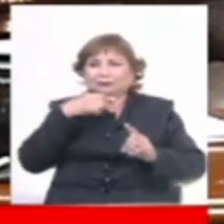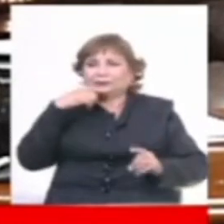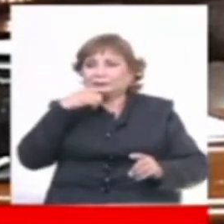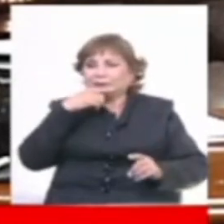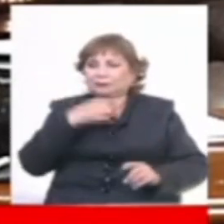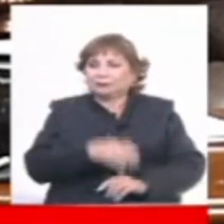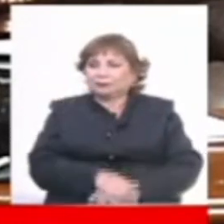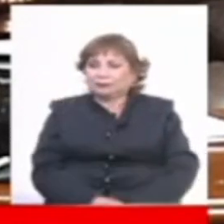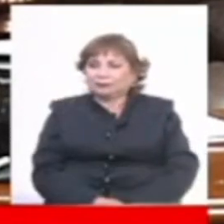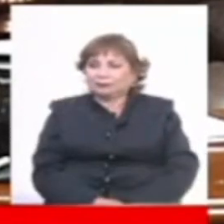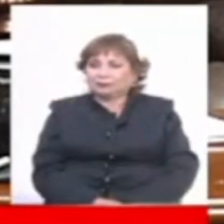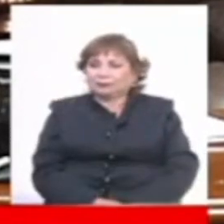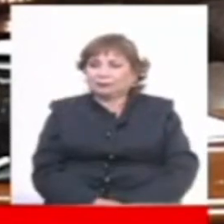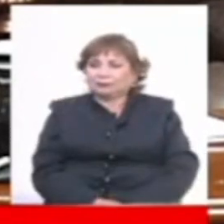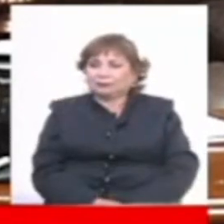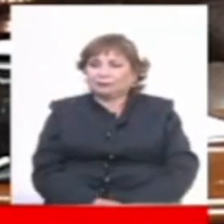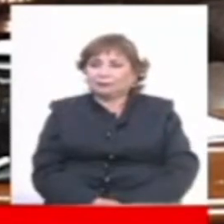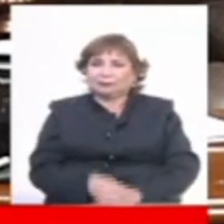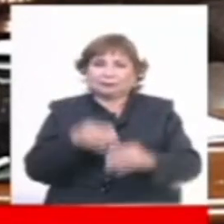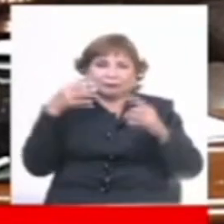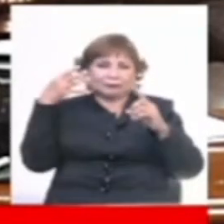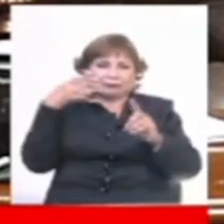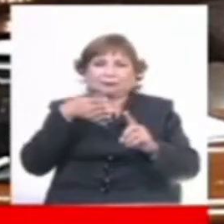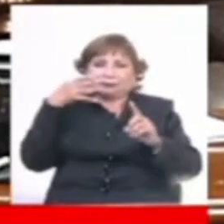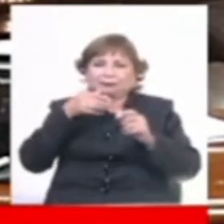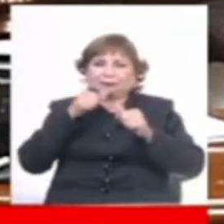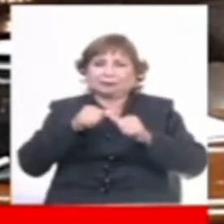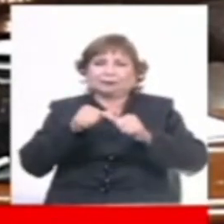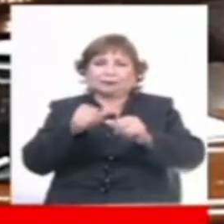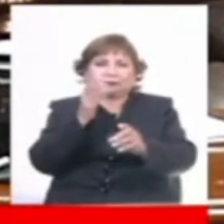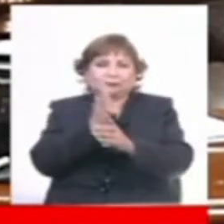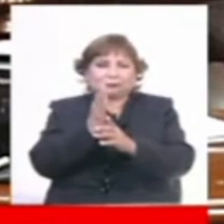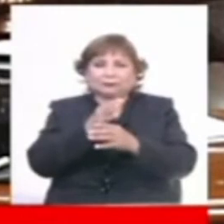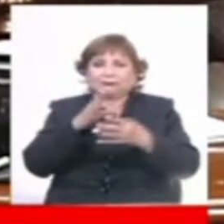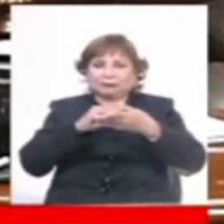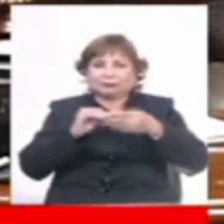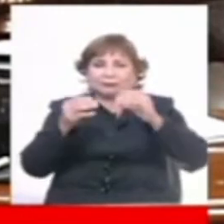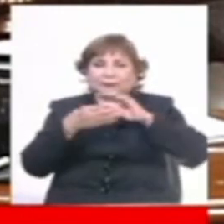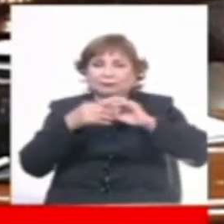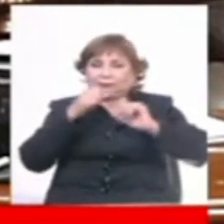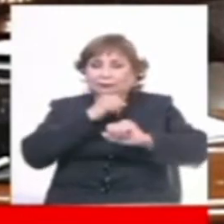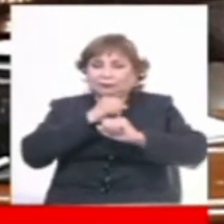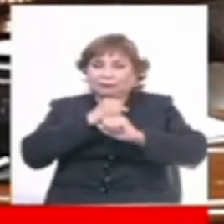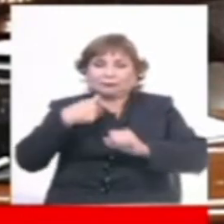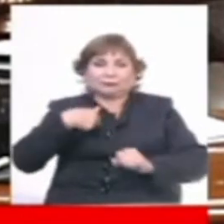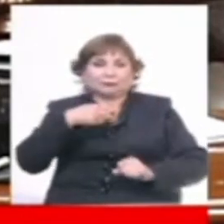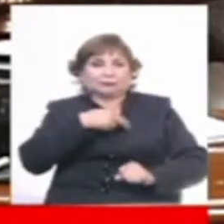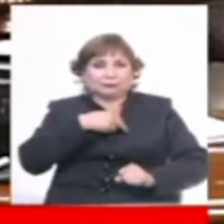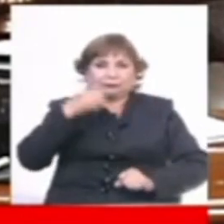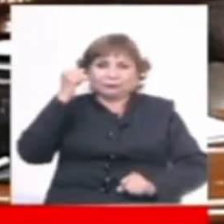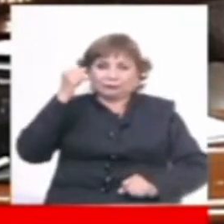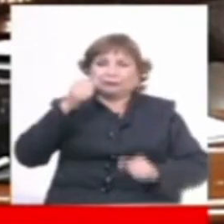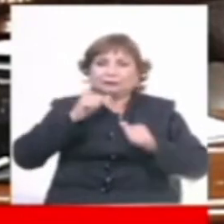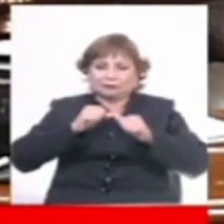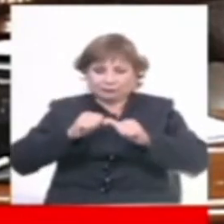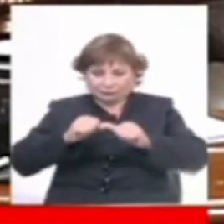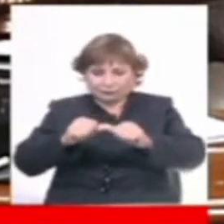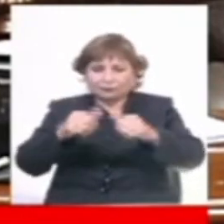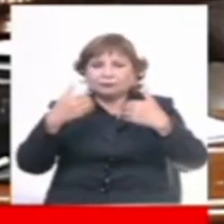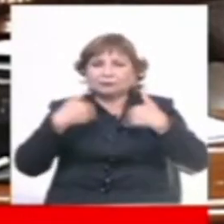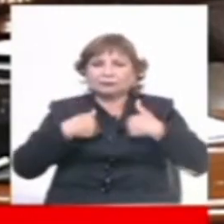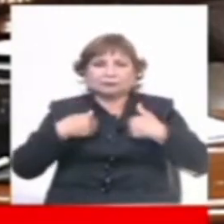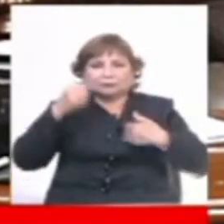mujeres. La lucha constante a lo largo de la historia para defender nuestros derechos sigue teniendo